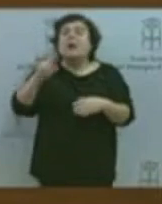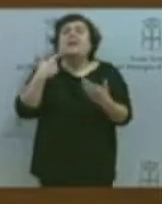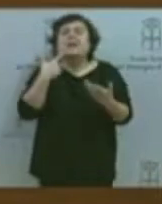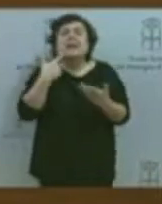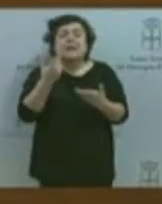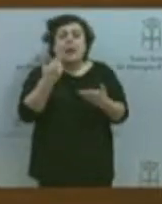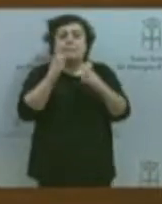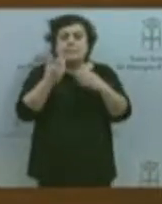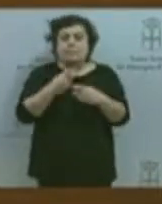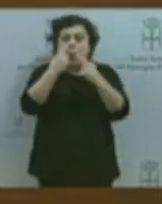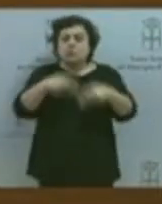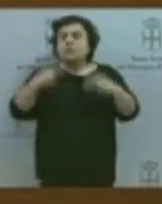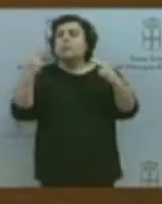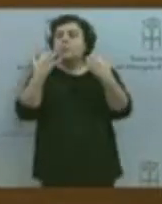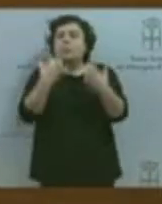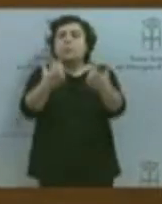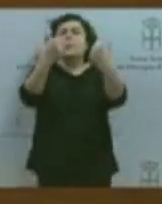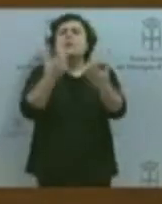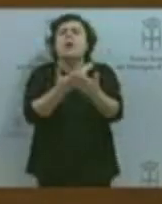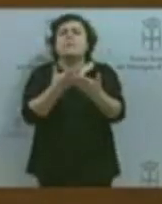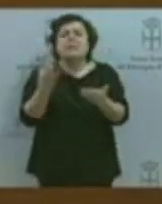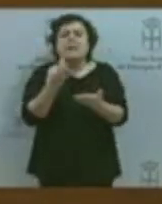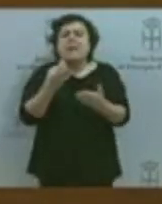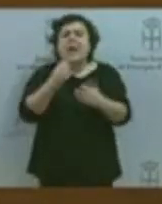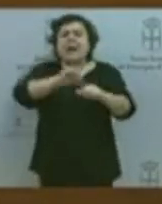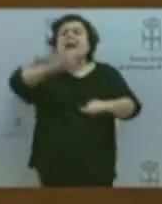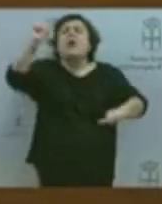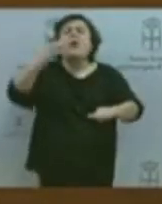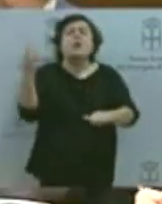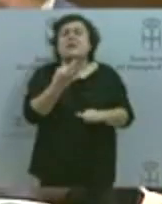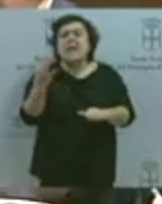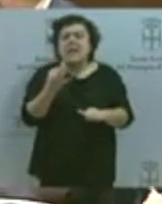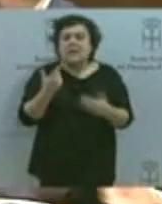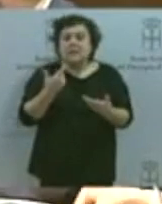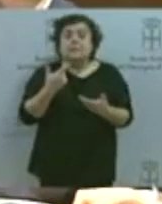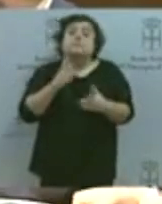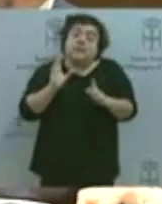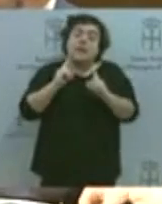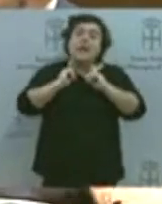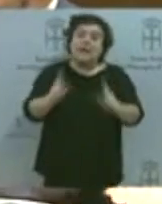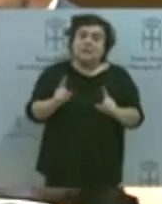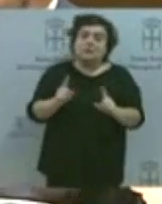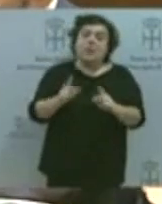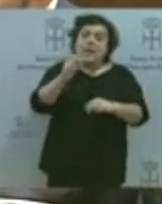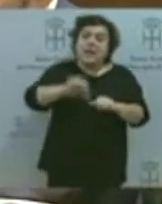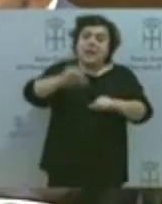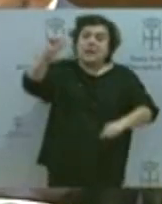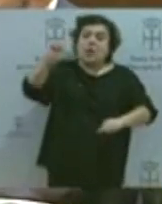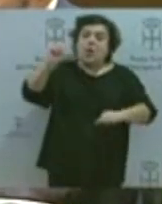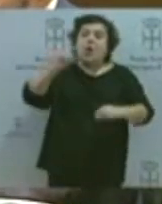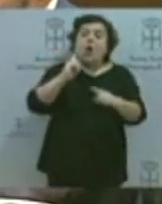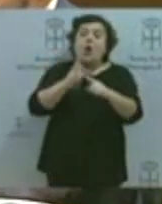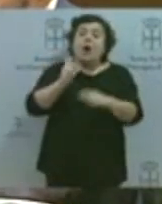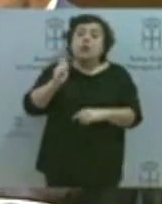marcha. En el caso de Xove, ya le dije, las ventanas utilizan... Perdone, señora consejera, un